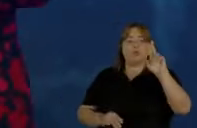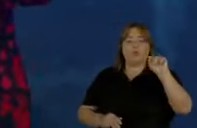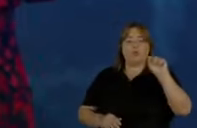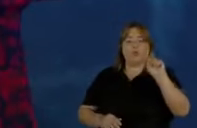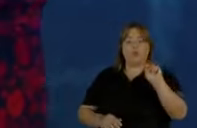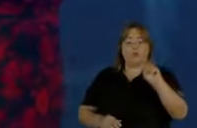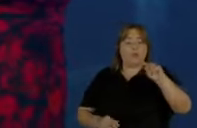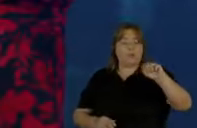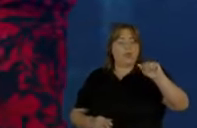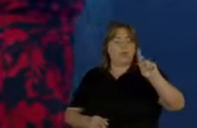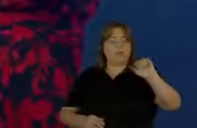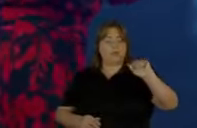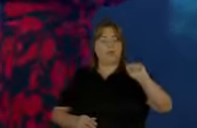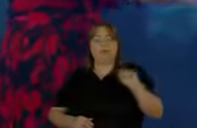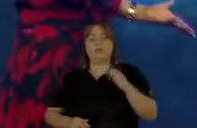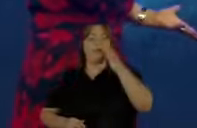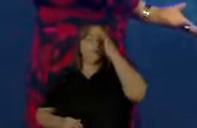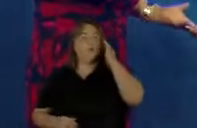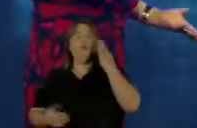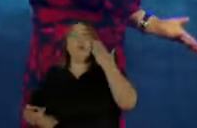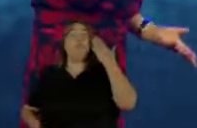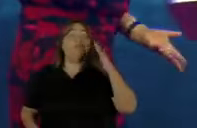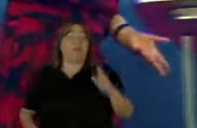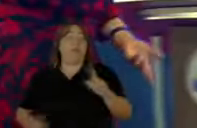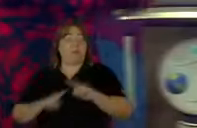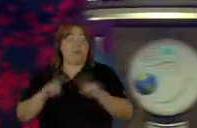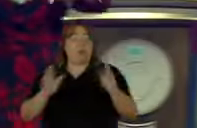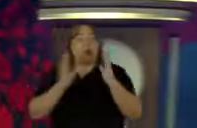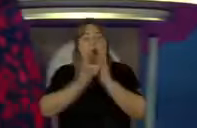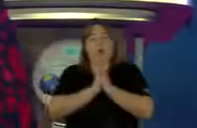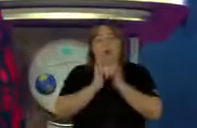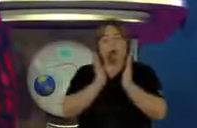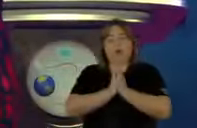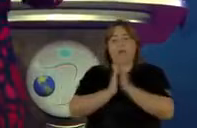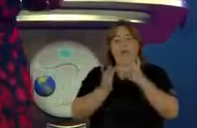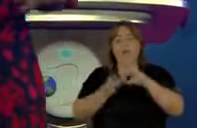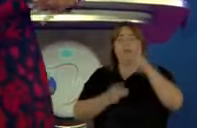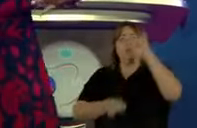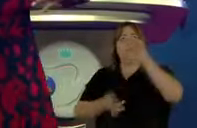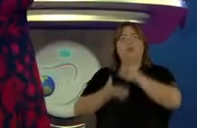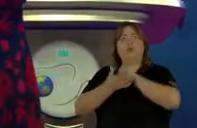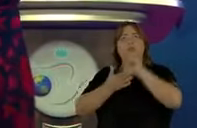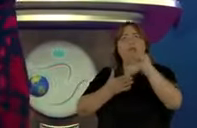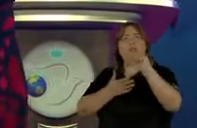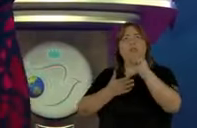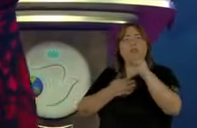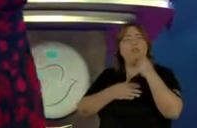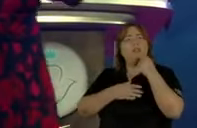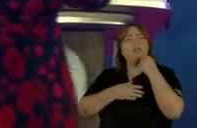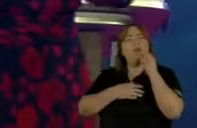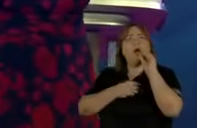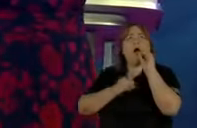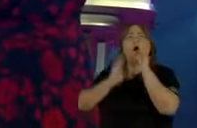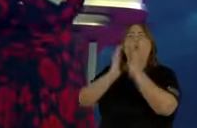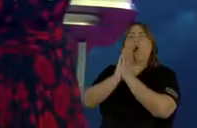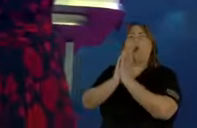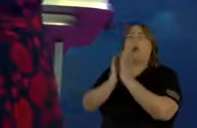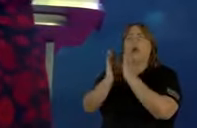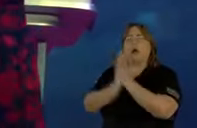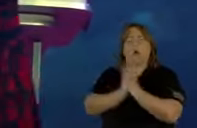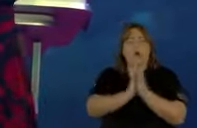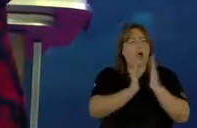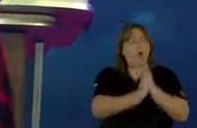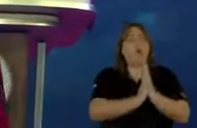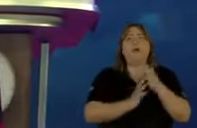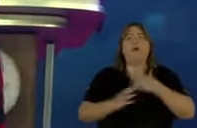nombre María, o sale el nombre Carmen, uno no sabe por quién está orando, pero el Espíritu Santo nos pone a orar con gemidos indecibles, a